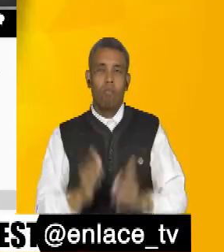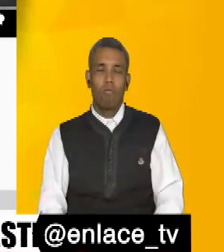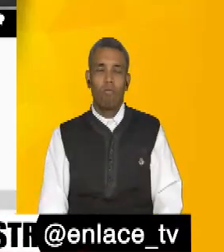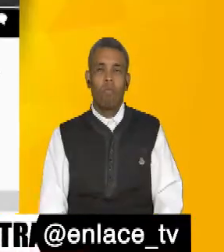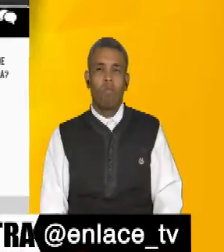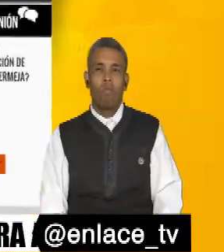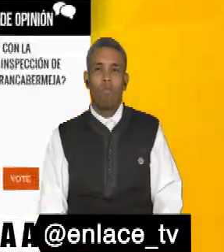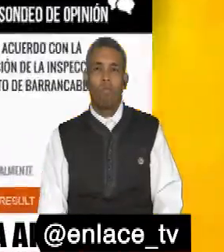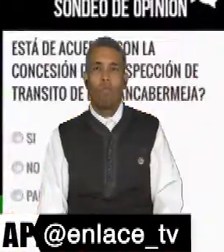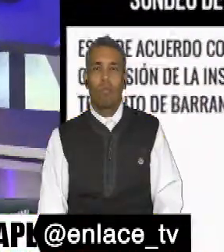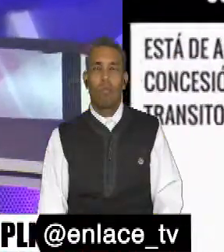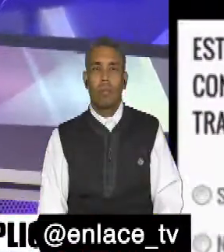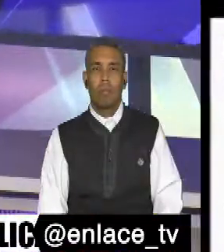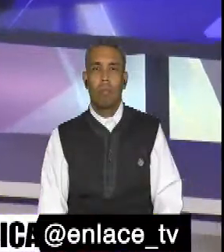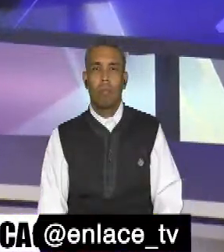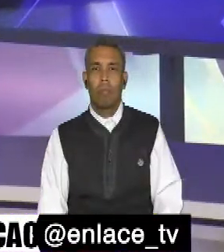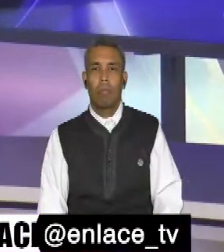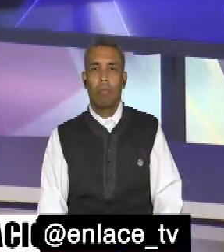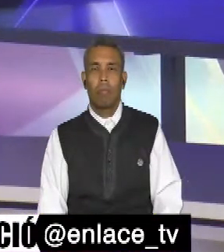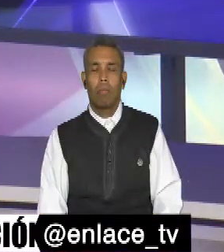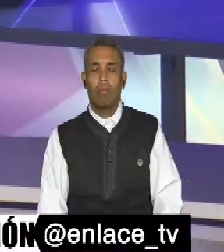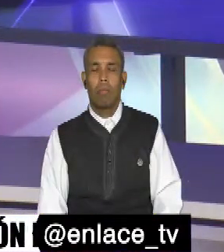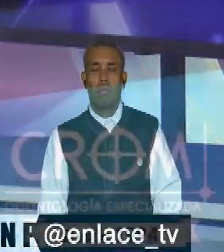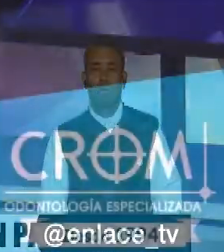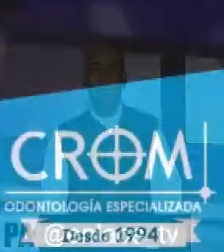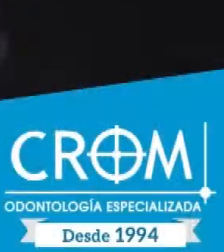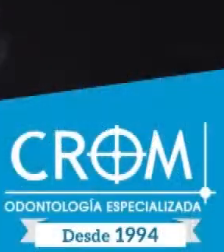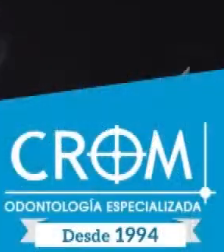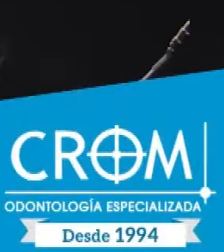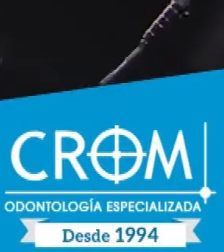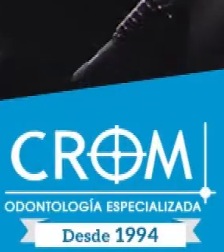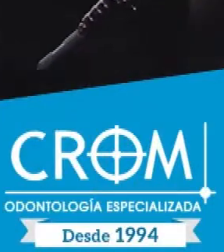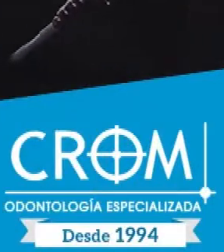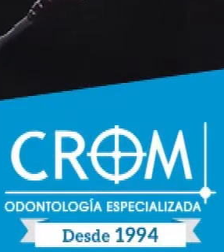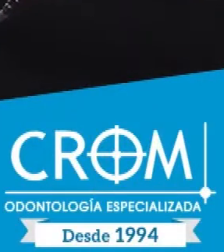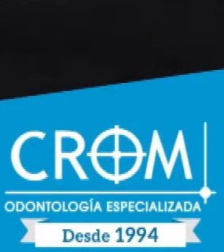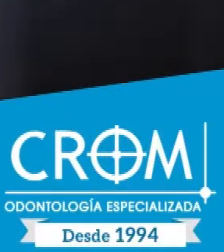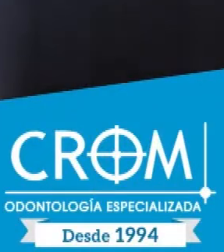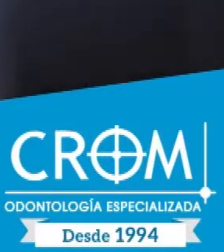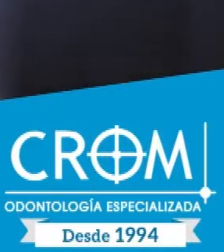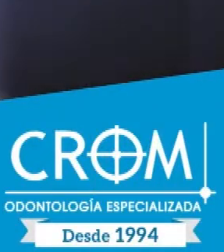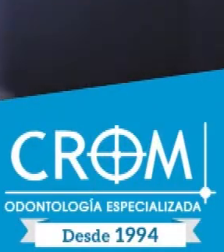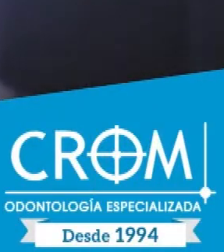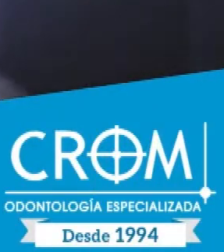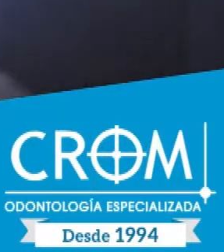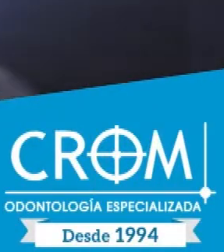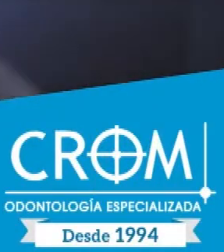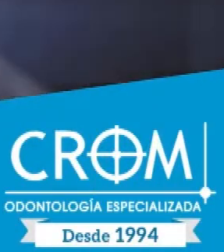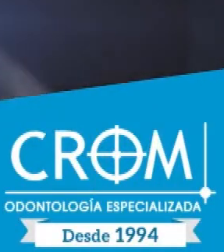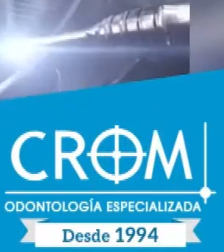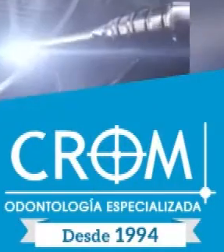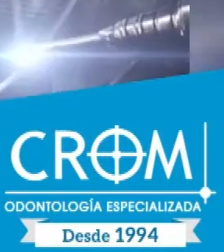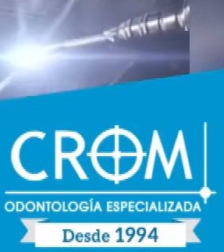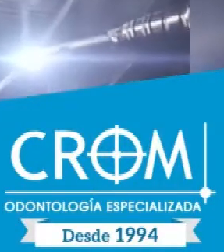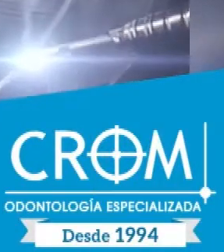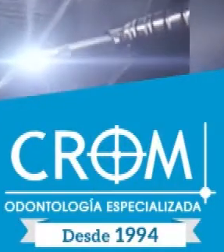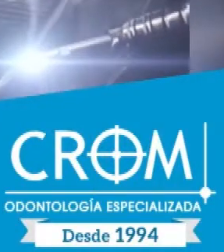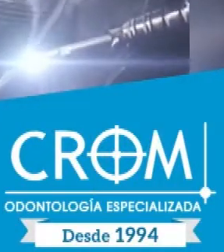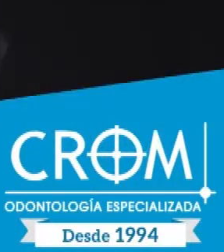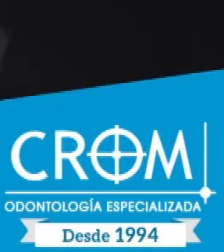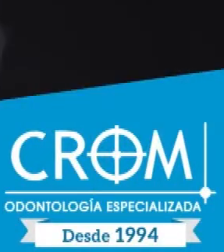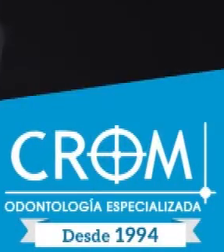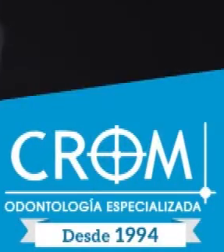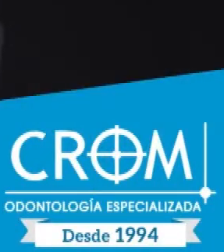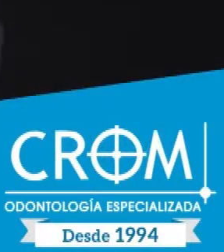virtual. Invisalign, ortodoncia invisible, resultados muy visibles. Luzca su sonrisa, no sus brackets. Chrome